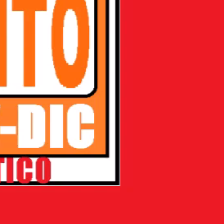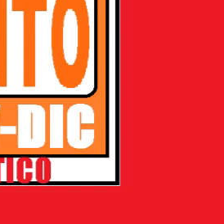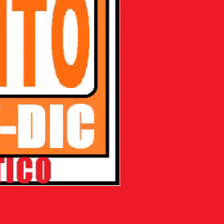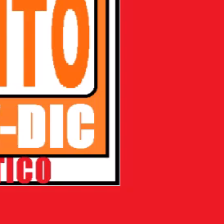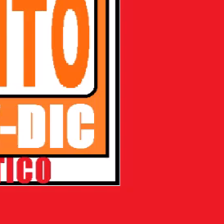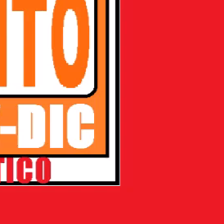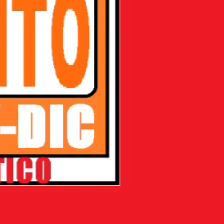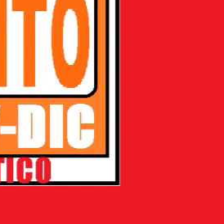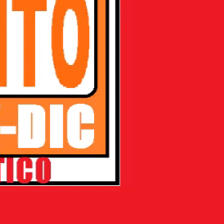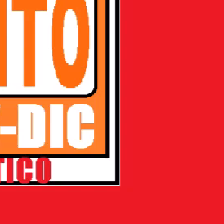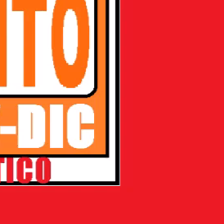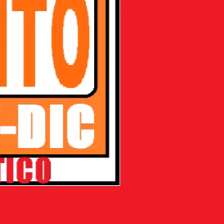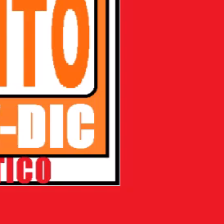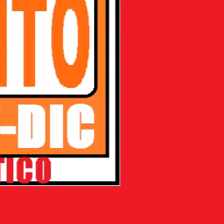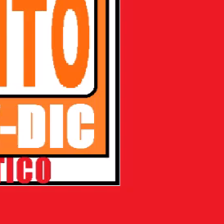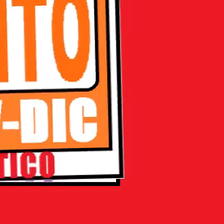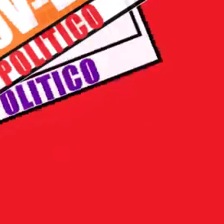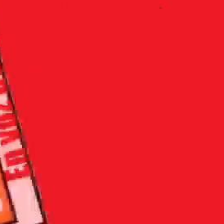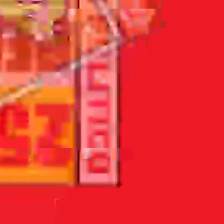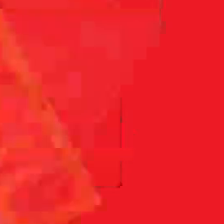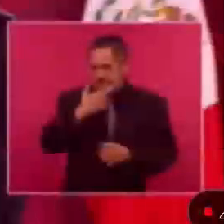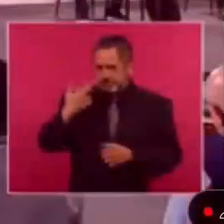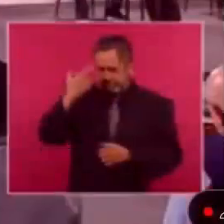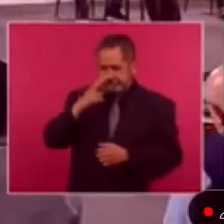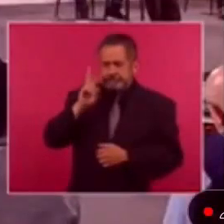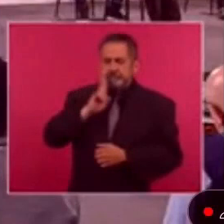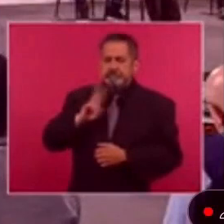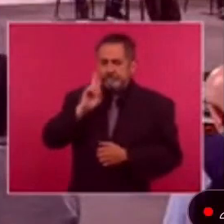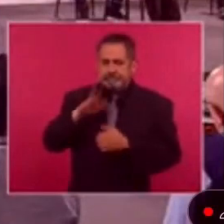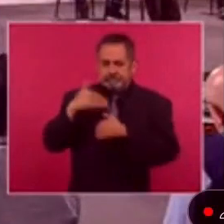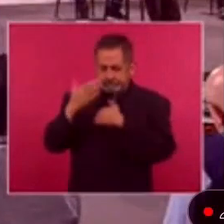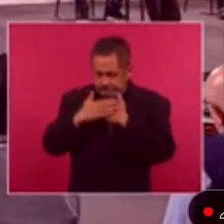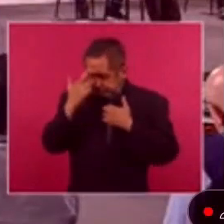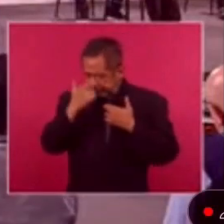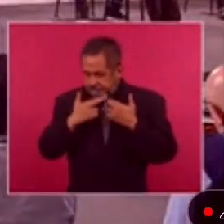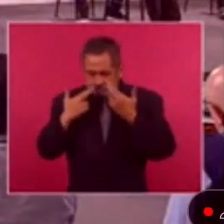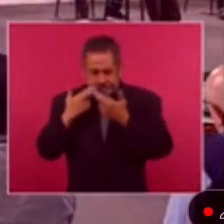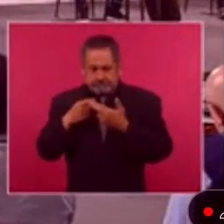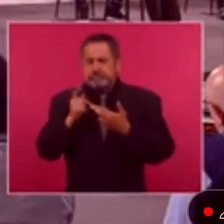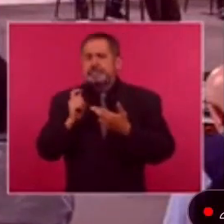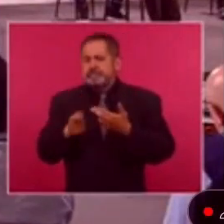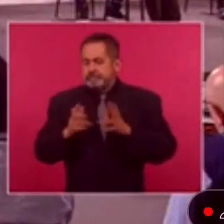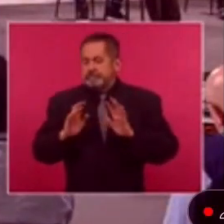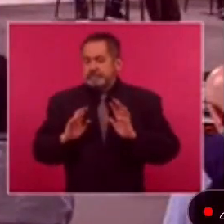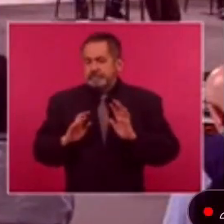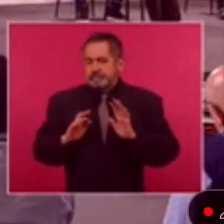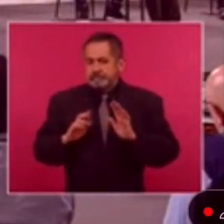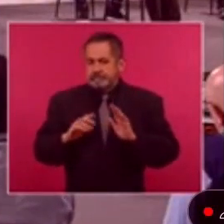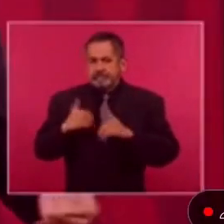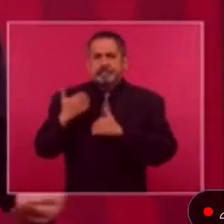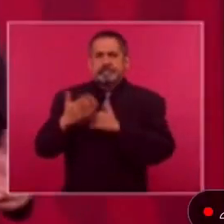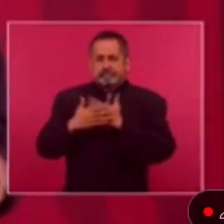video. Bendiciones. Adiós. No vamos a estar